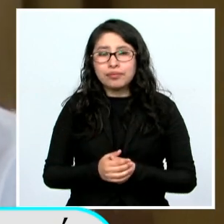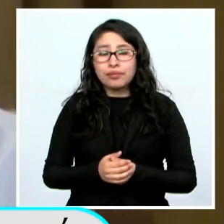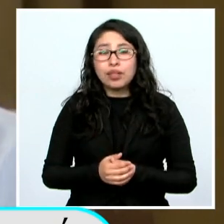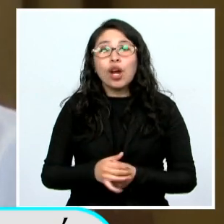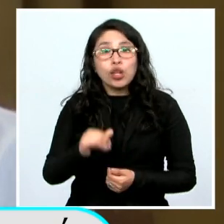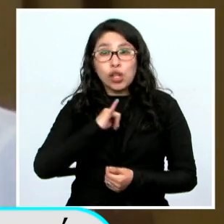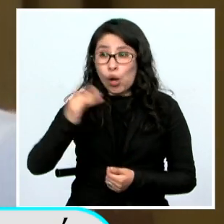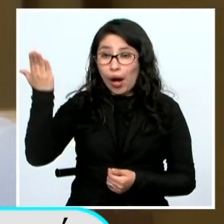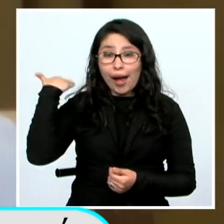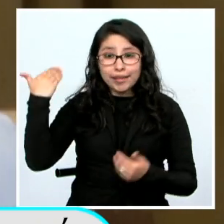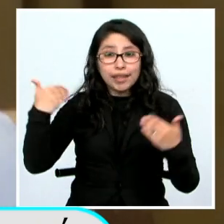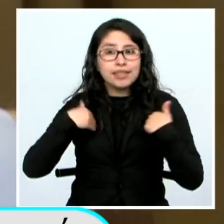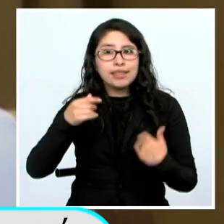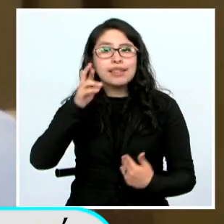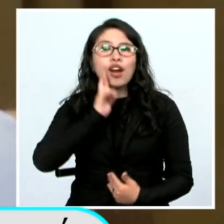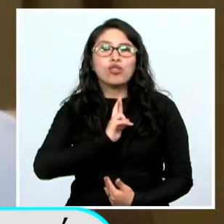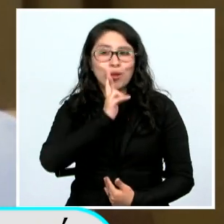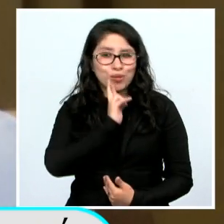Yo...